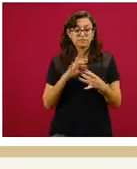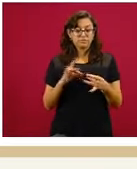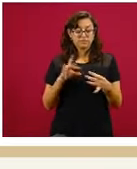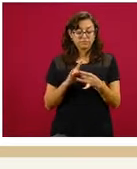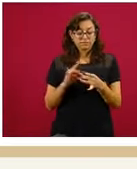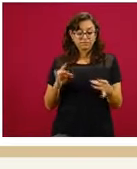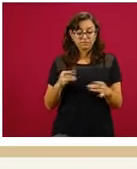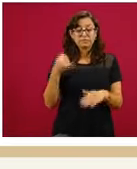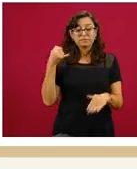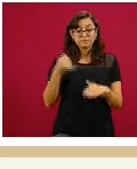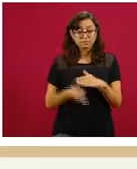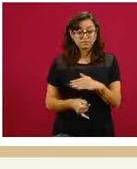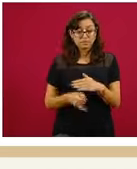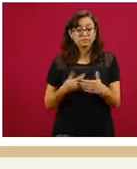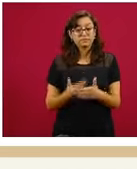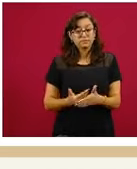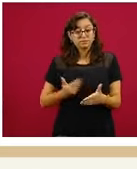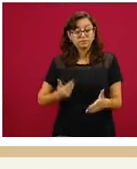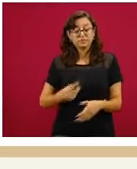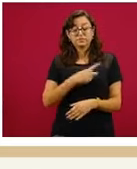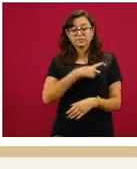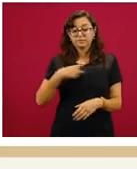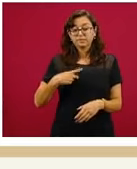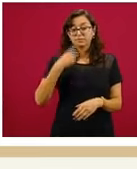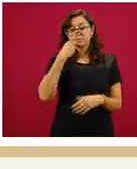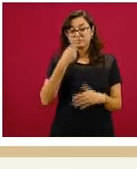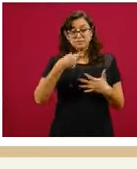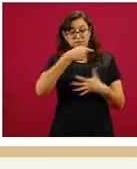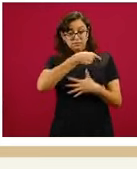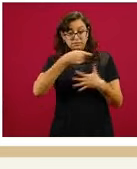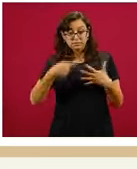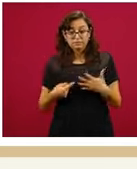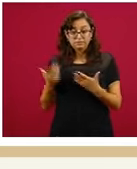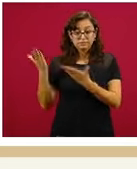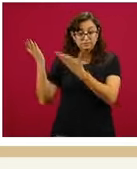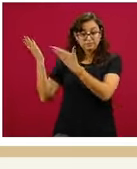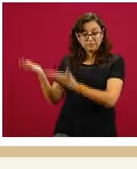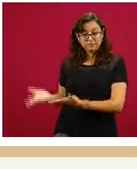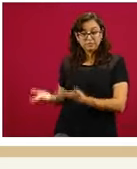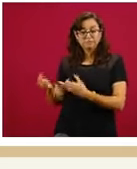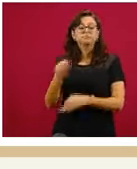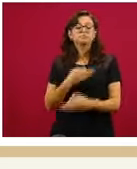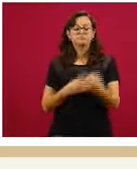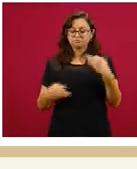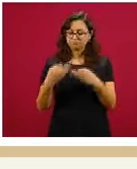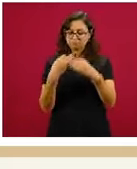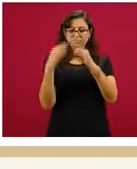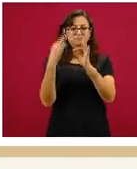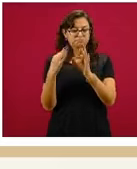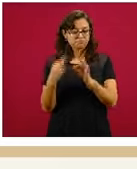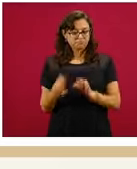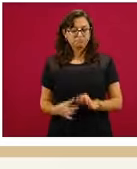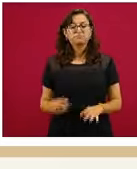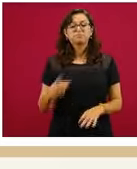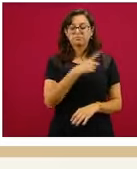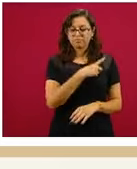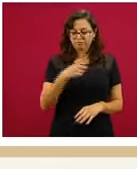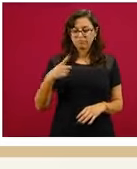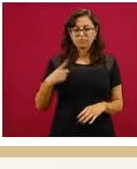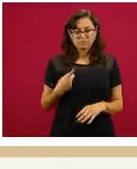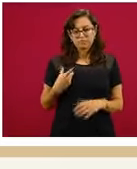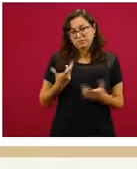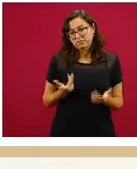que es importante recalcar, si bien tenemos que cumplir todos ellos, porque somos parte de esas organizaciones internacionales, el compromiso